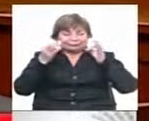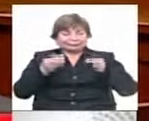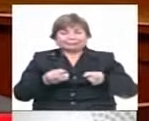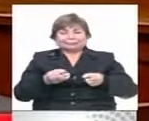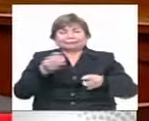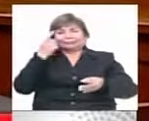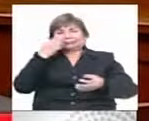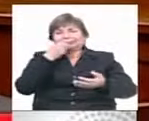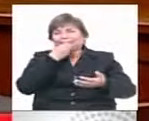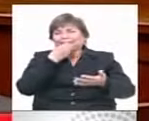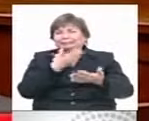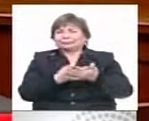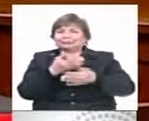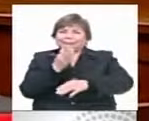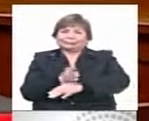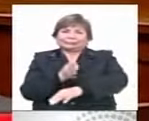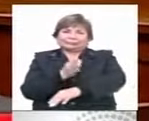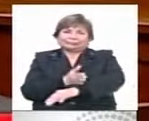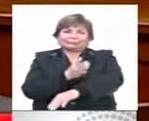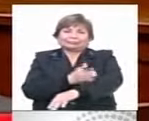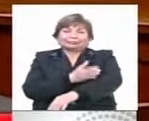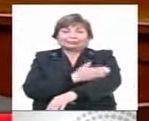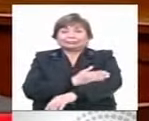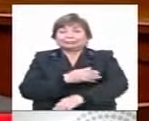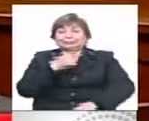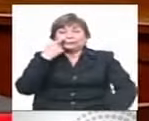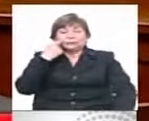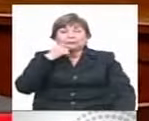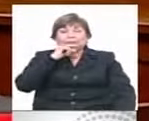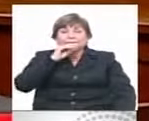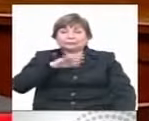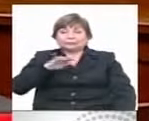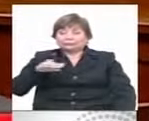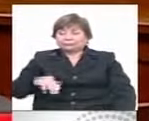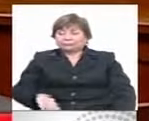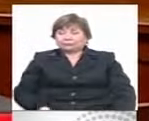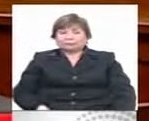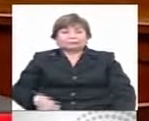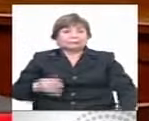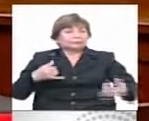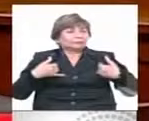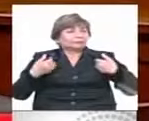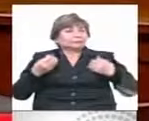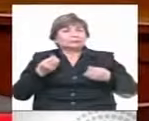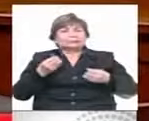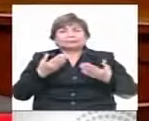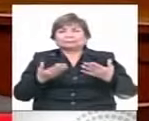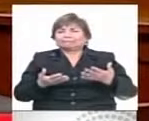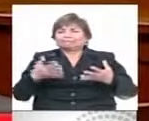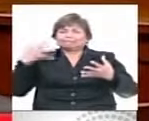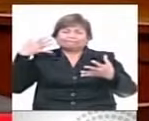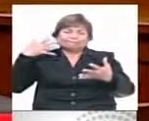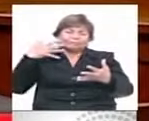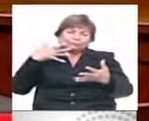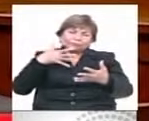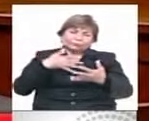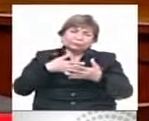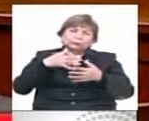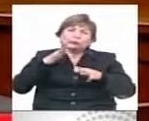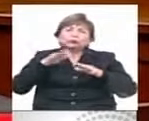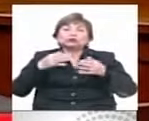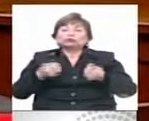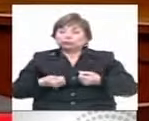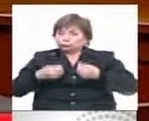para un buen desarrollo y crecimiento. Niñas y niños y adolescentes en situación de vulnerabilidad. Se